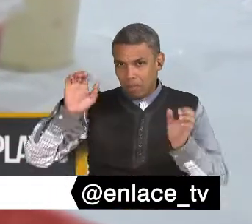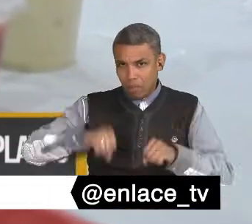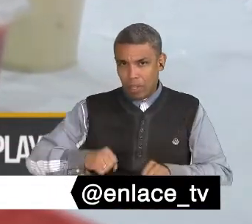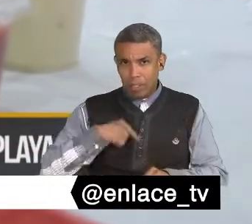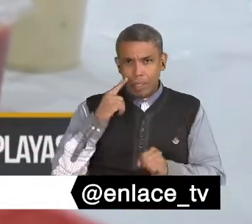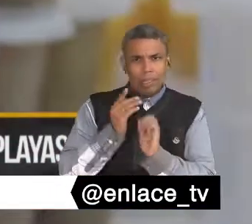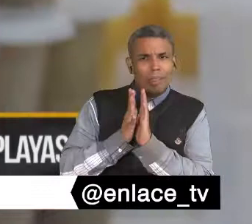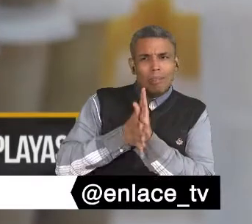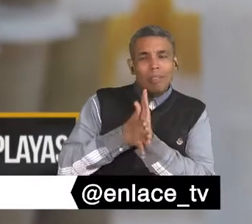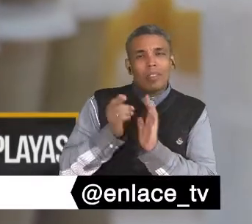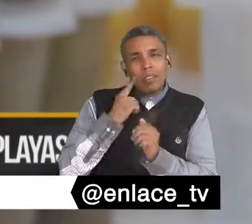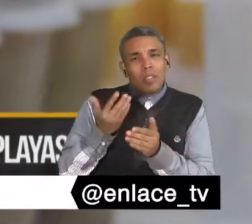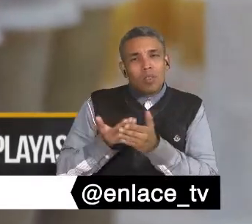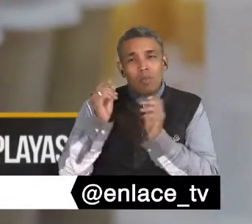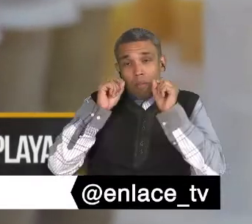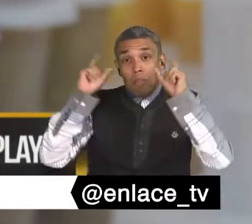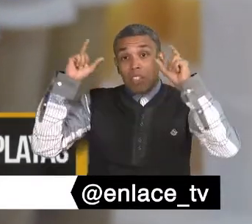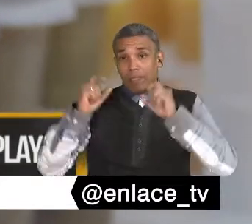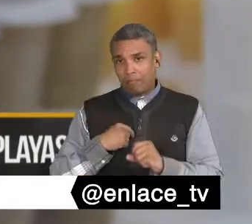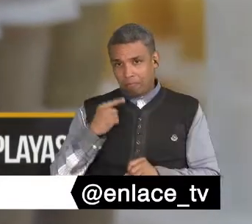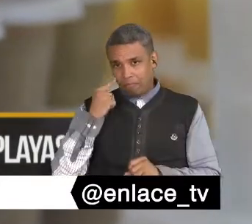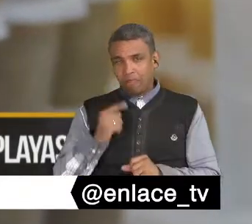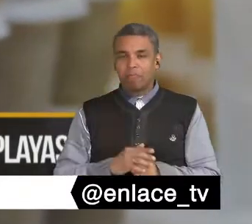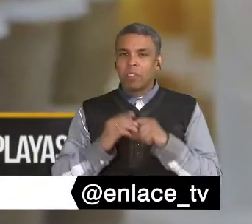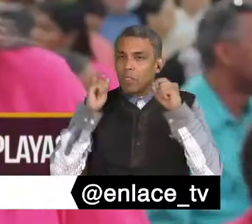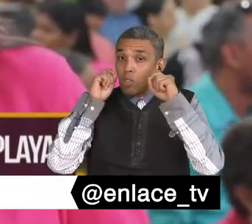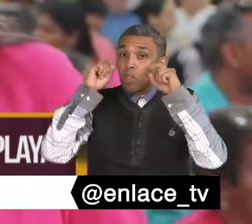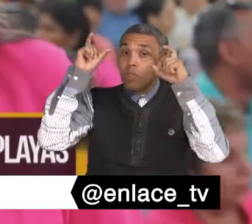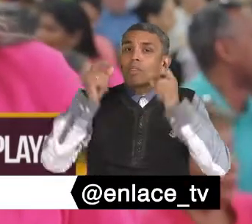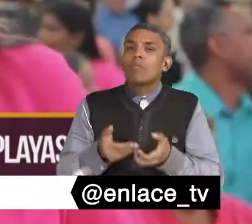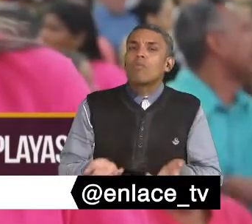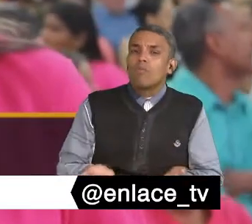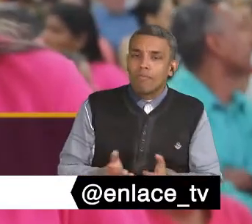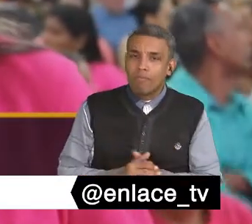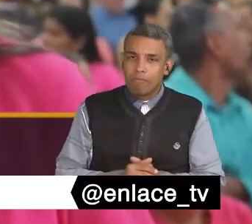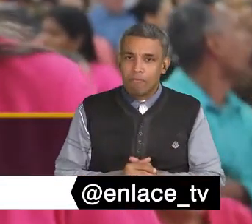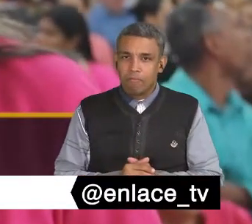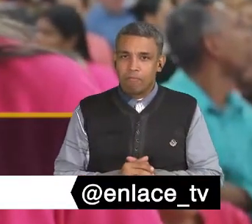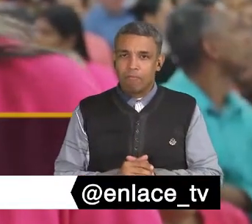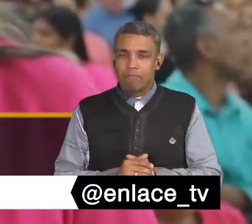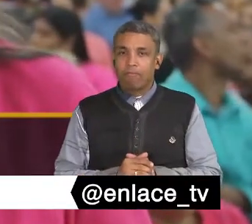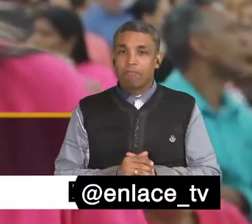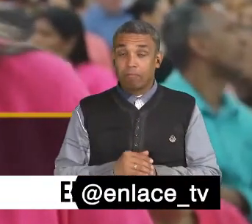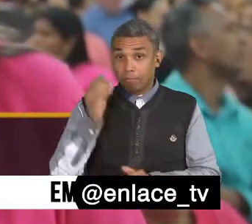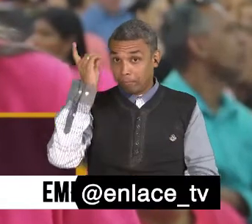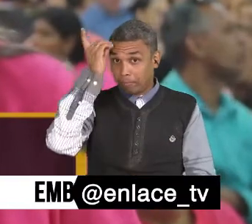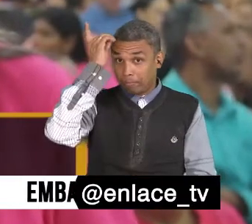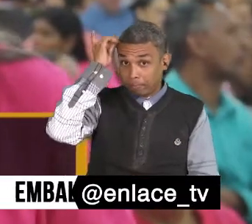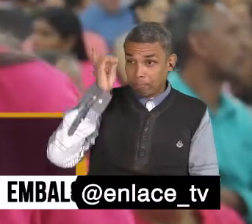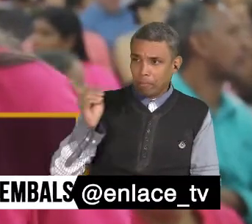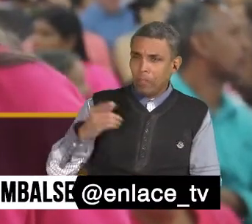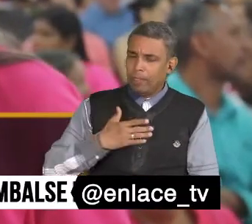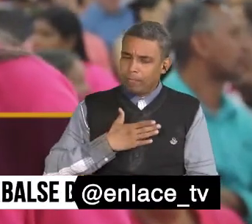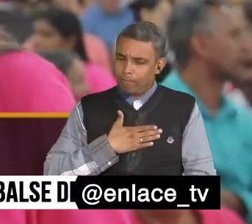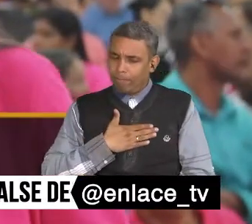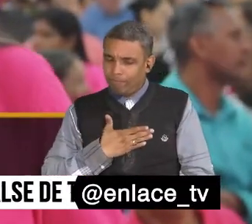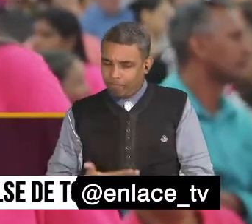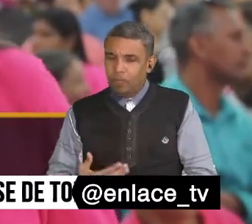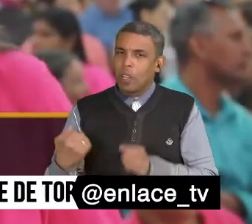novedades para esta versión del Festival del Dulce. Tenemos esta vez un valor agregado que el alcalde muy amablemente quiso